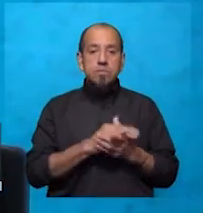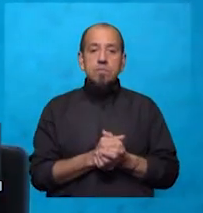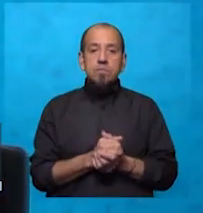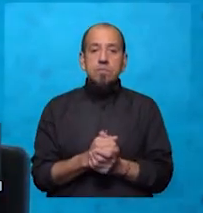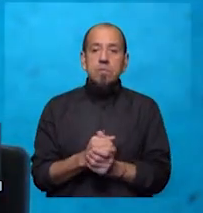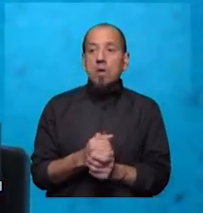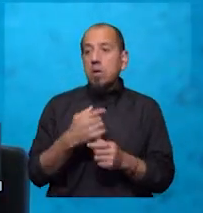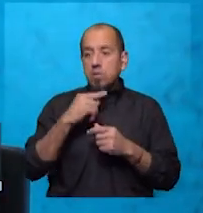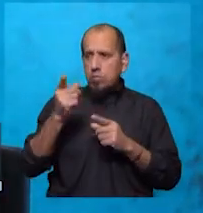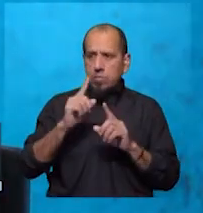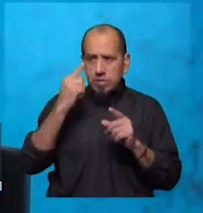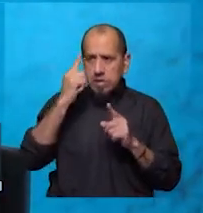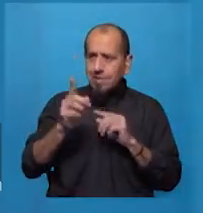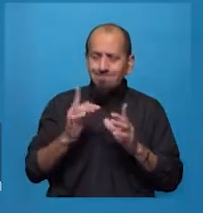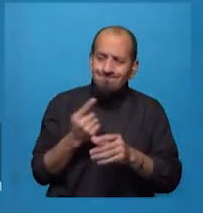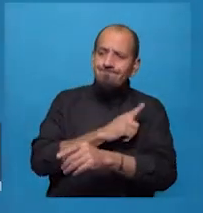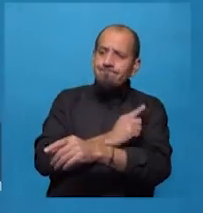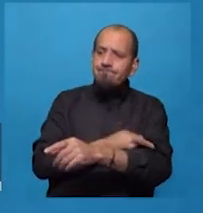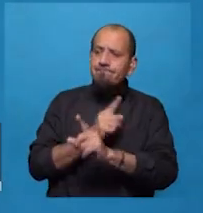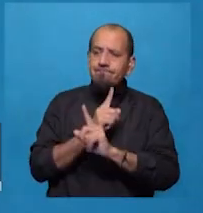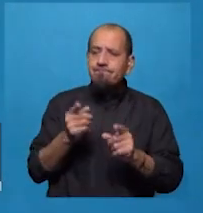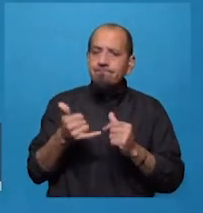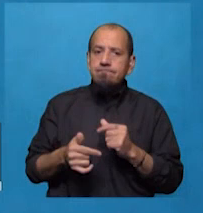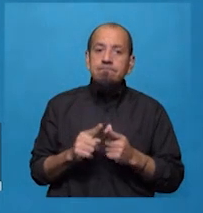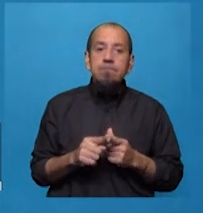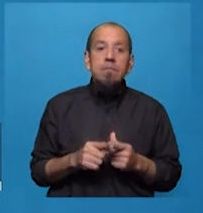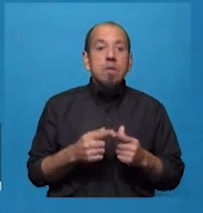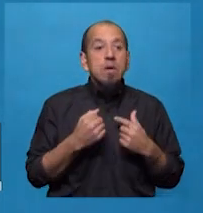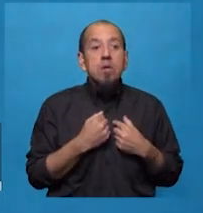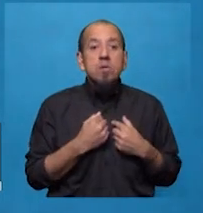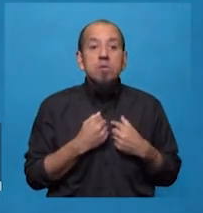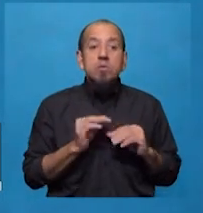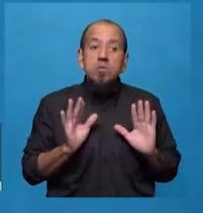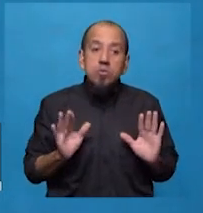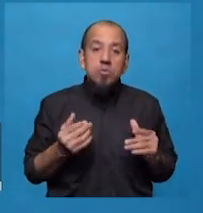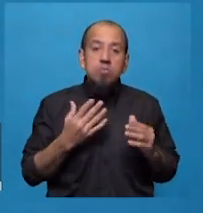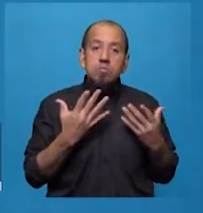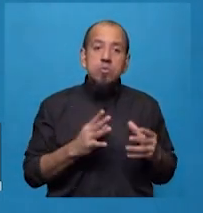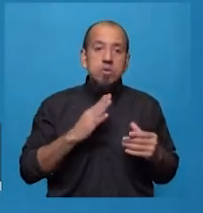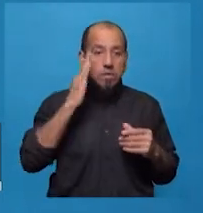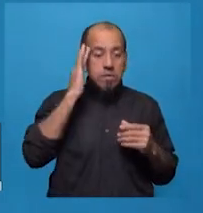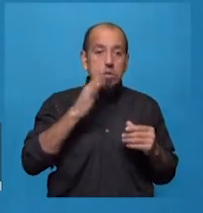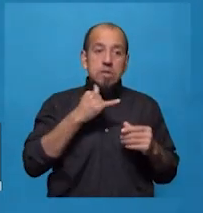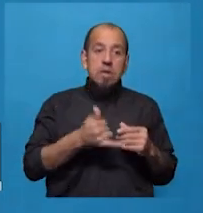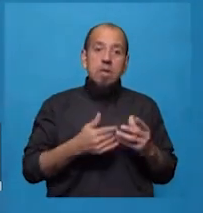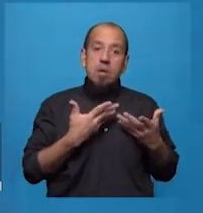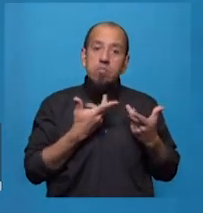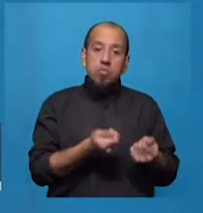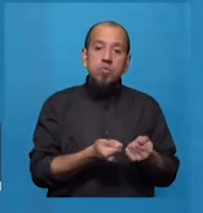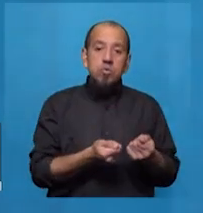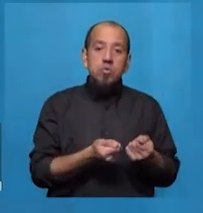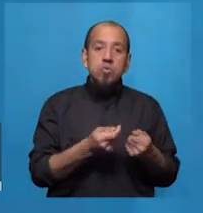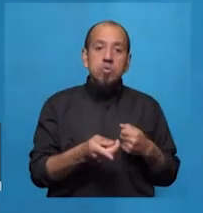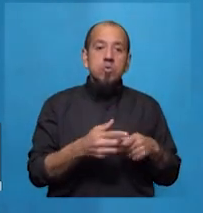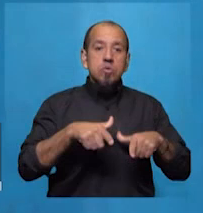fuerza para seguir en ese cargor yo lo que quiero ver es si tiene el respaldo porque En definitiva todos sabemos Wilmar